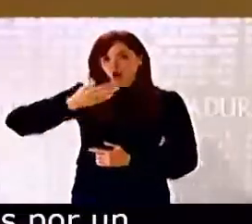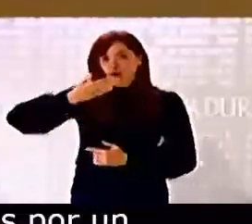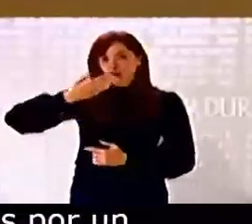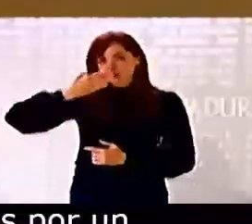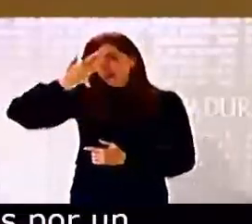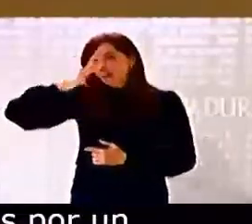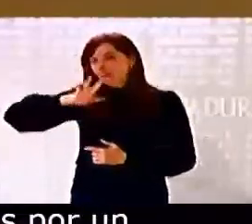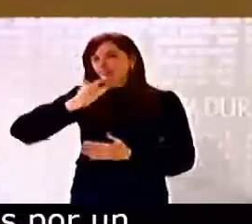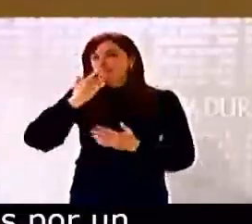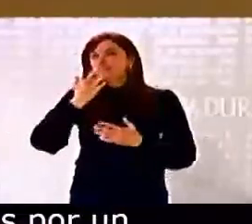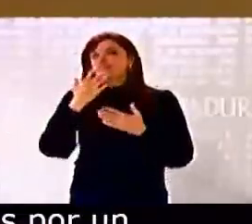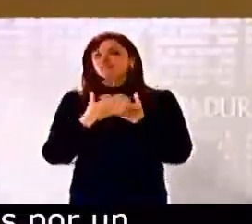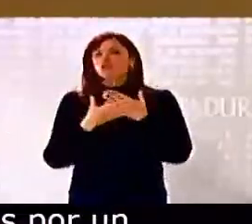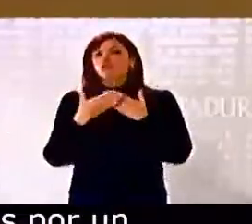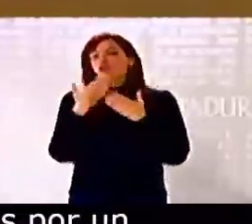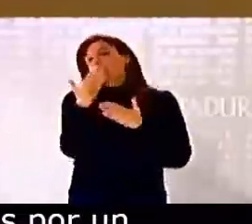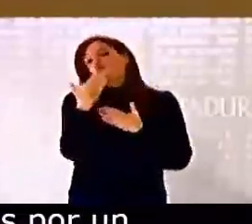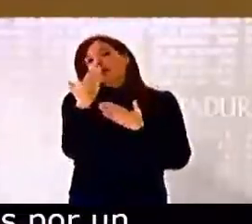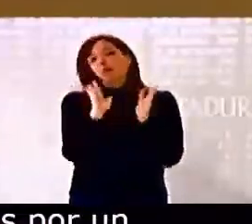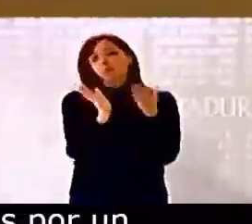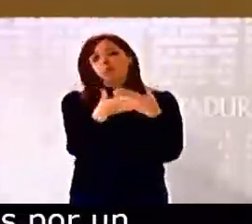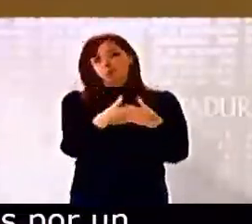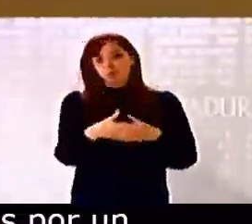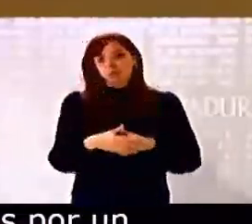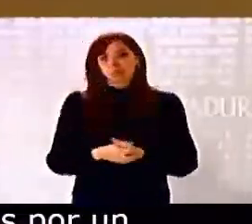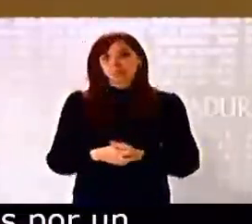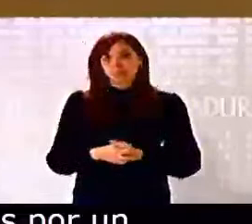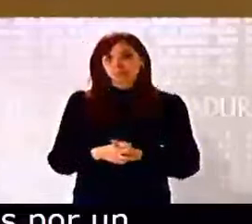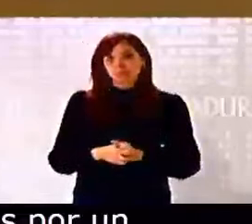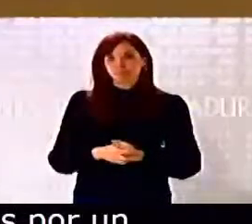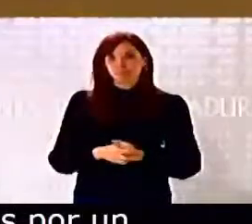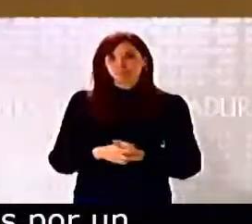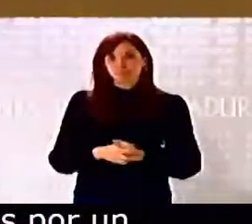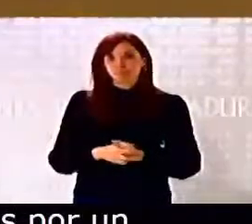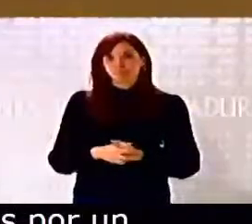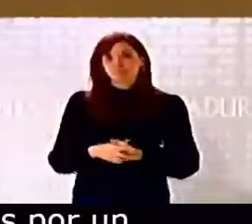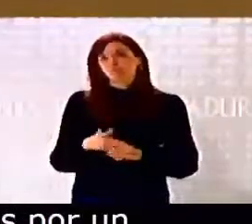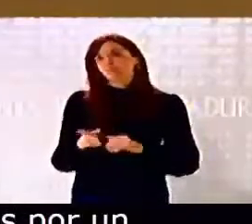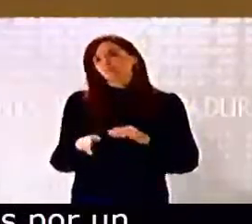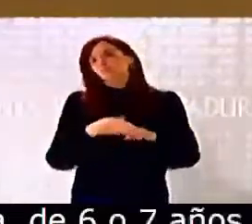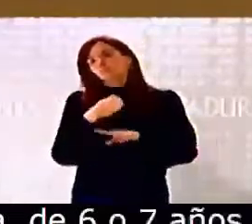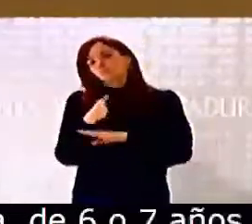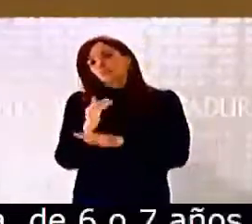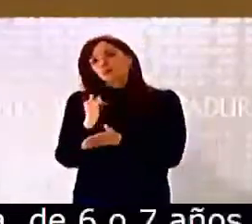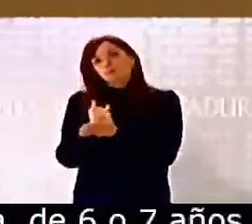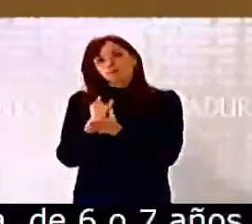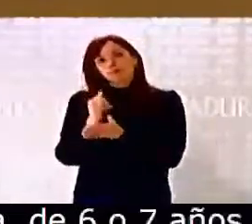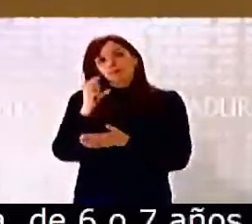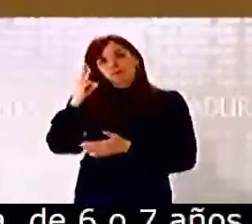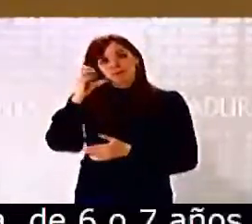colegio. Que cierren su colegio, que se tengan que ir a hacer la PCR,